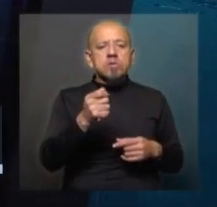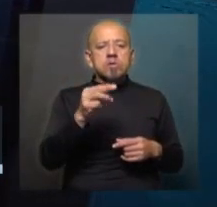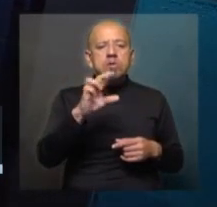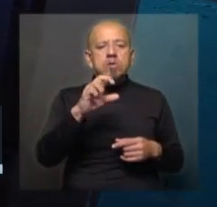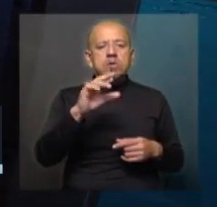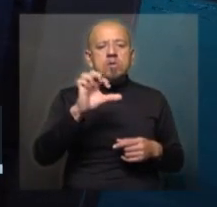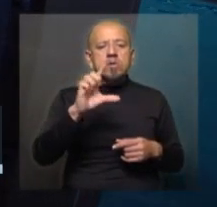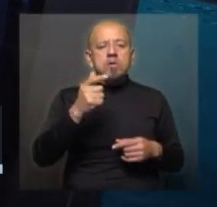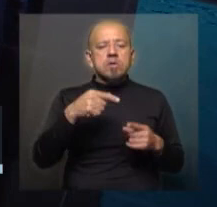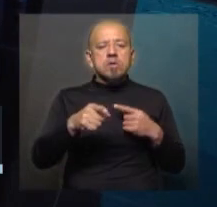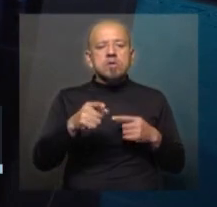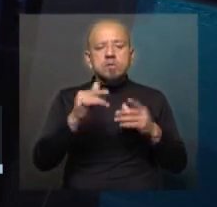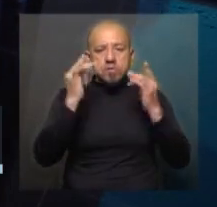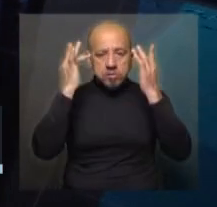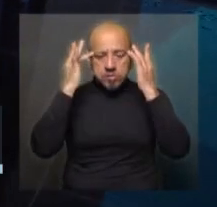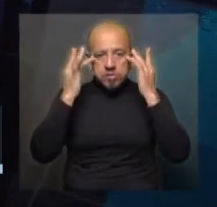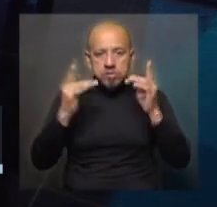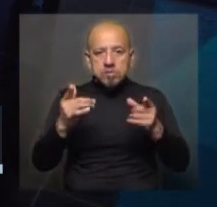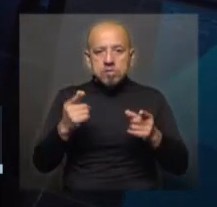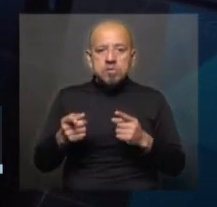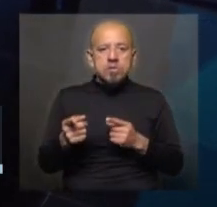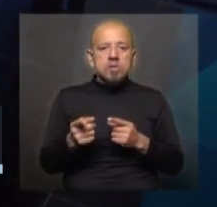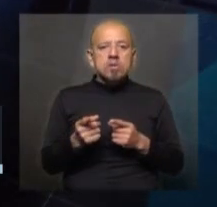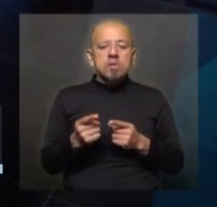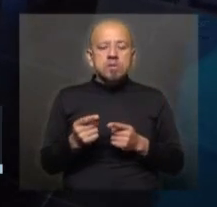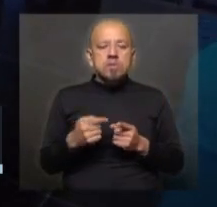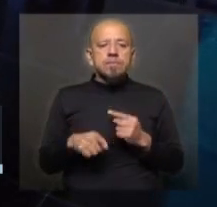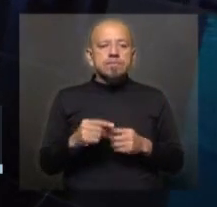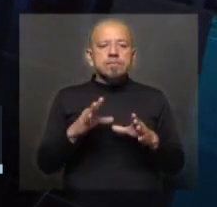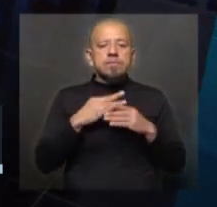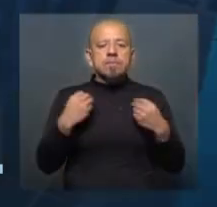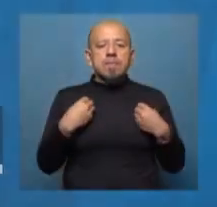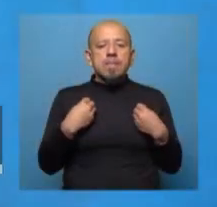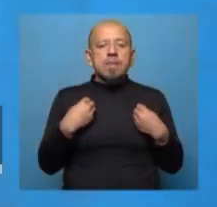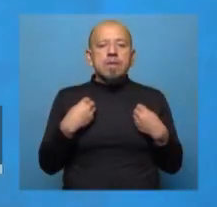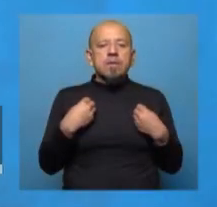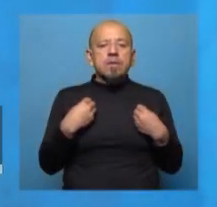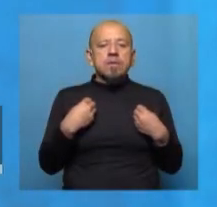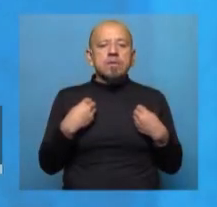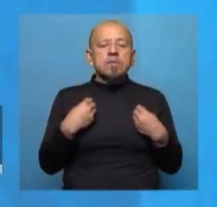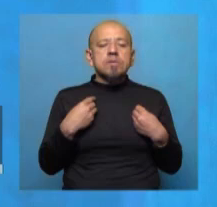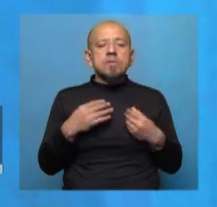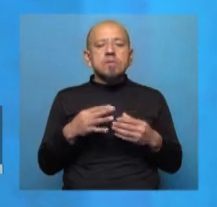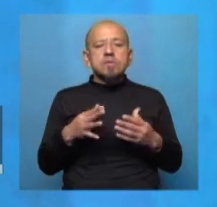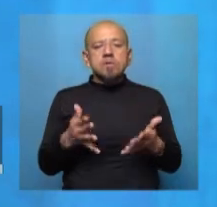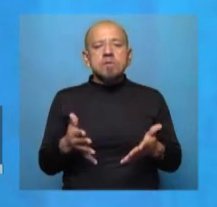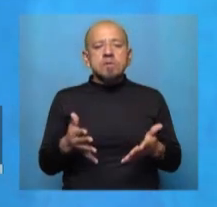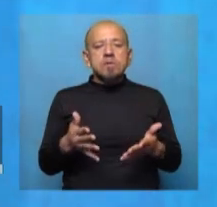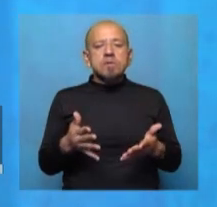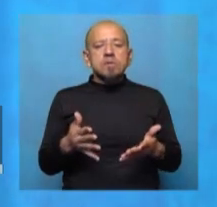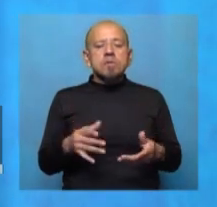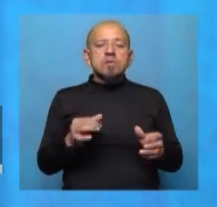educación física estuviera presente en en la escuela primaria y que aportara su